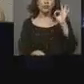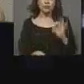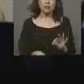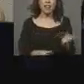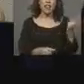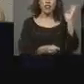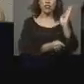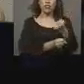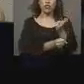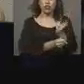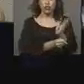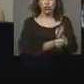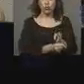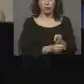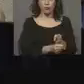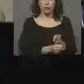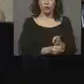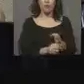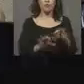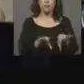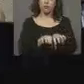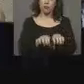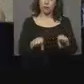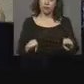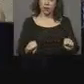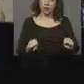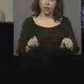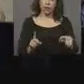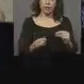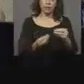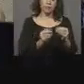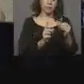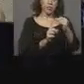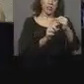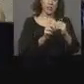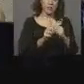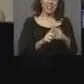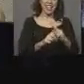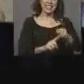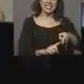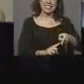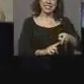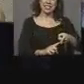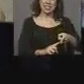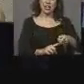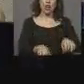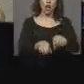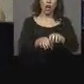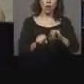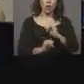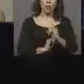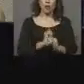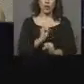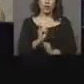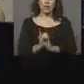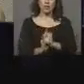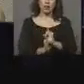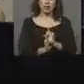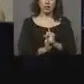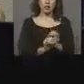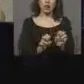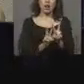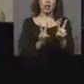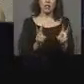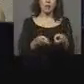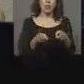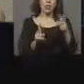de tortura, en consonancia con las definiciones y requisitos que exigen los tratados internacionales en